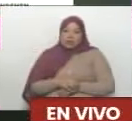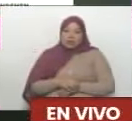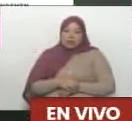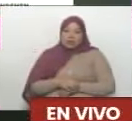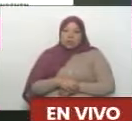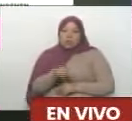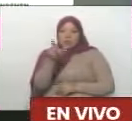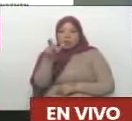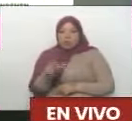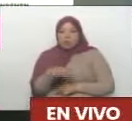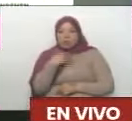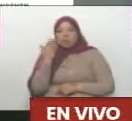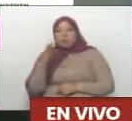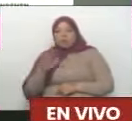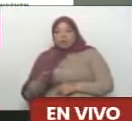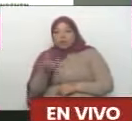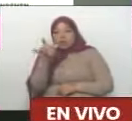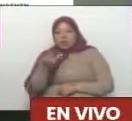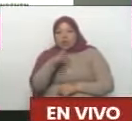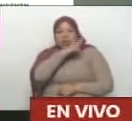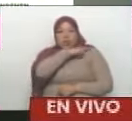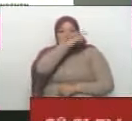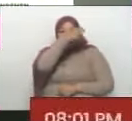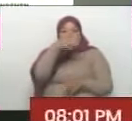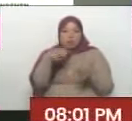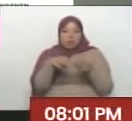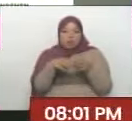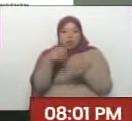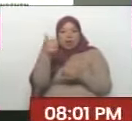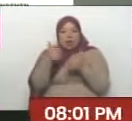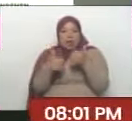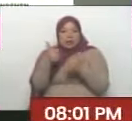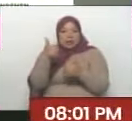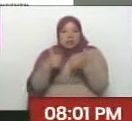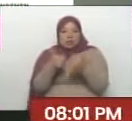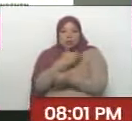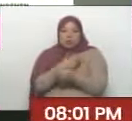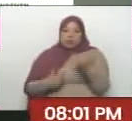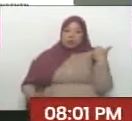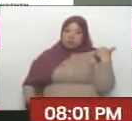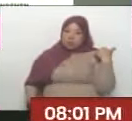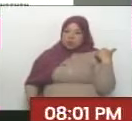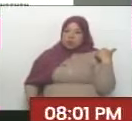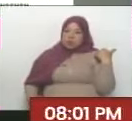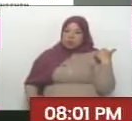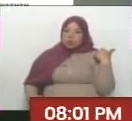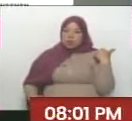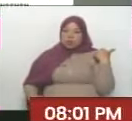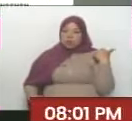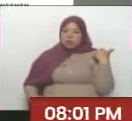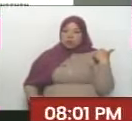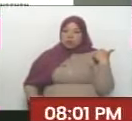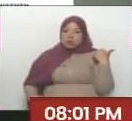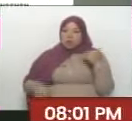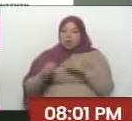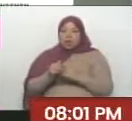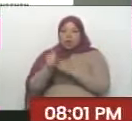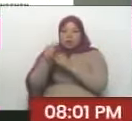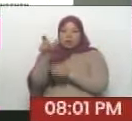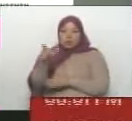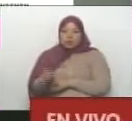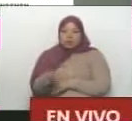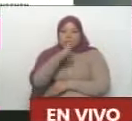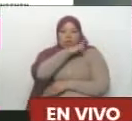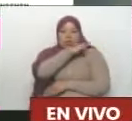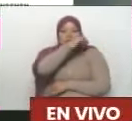Enrique Mendoza, que en paz descanse, el jefe, él era el candidato presidencial para la época, él era el líder, le habían dado